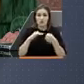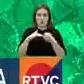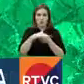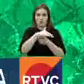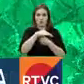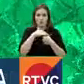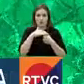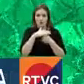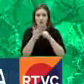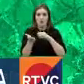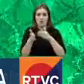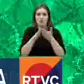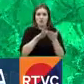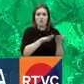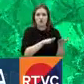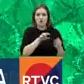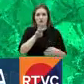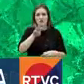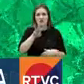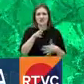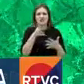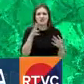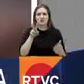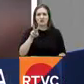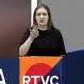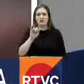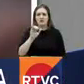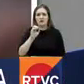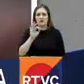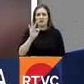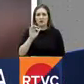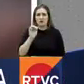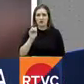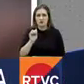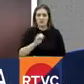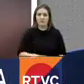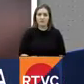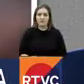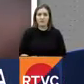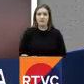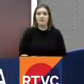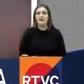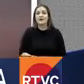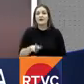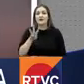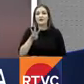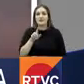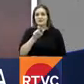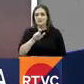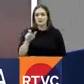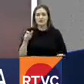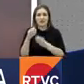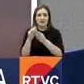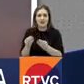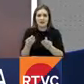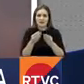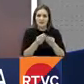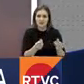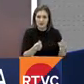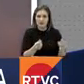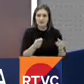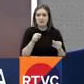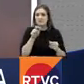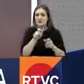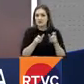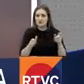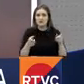tierra. Una avalancha en Biotá dejó 2 fallecidos y 3 desaparecidos. Las personas permanecían en una casa que fue arrasada.